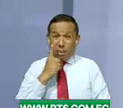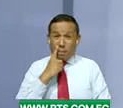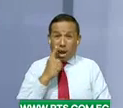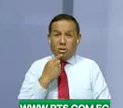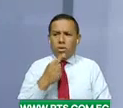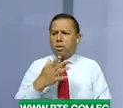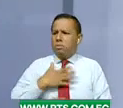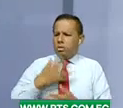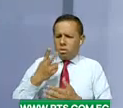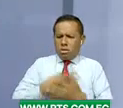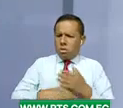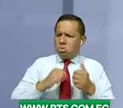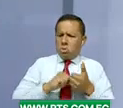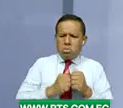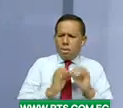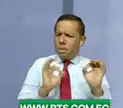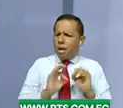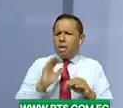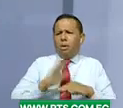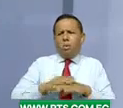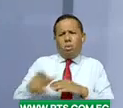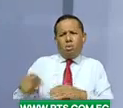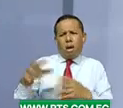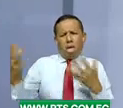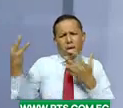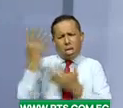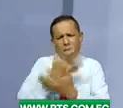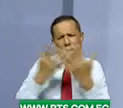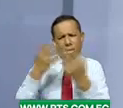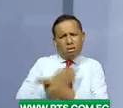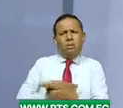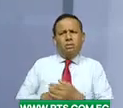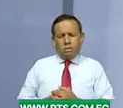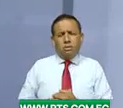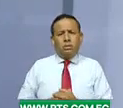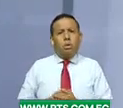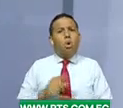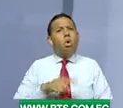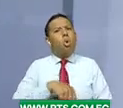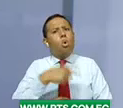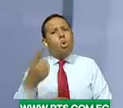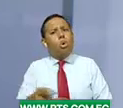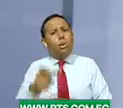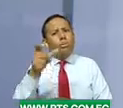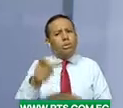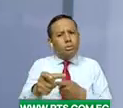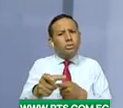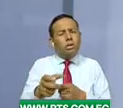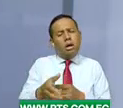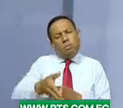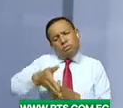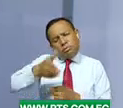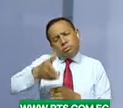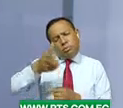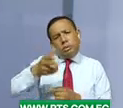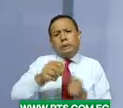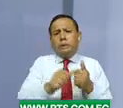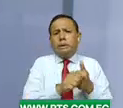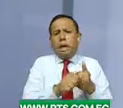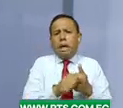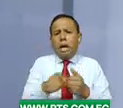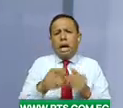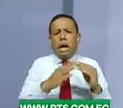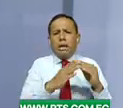por los sicarios, pues no tenía problemas con nadie. Mientras tanto, otro sujeto fue acribillado a pocos metros de su casa.